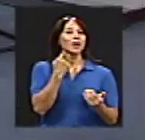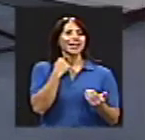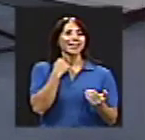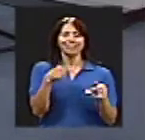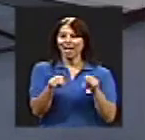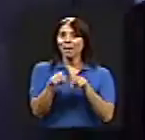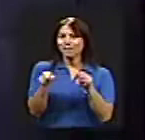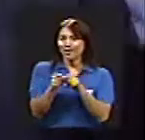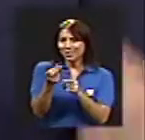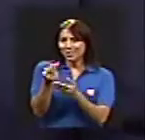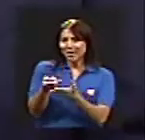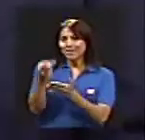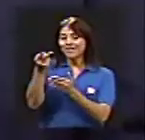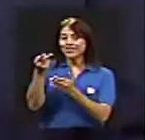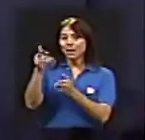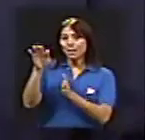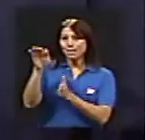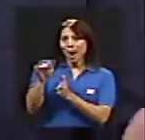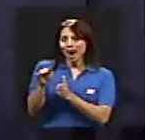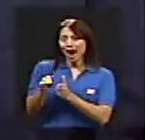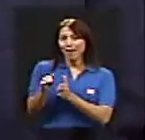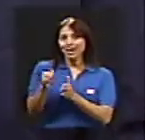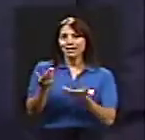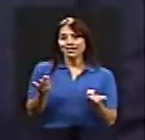Eso me parece que es una contribución